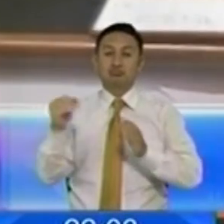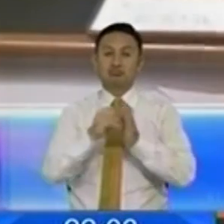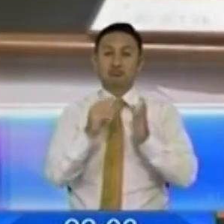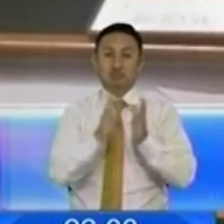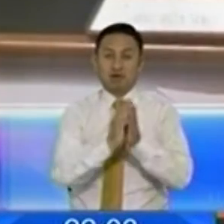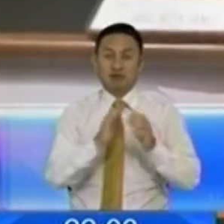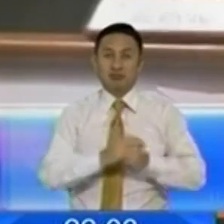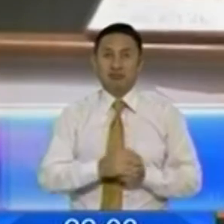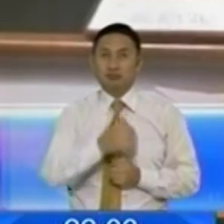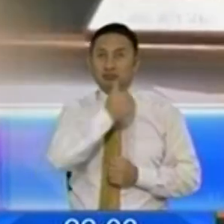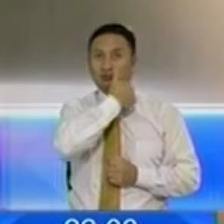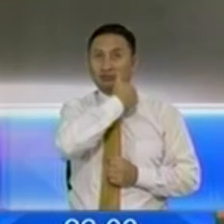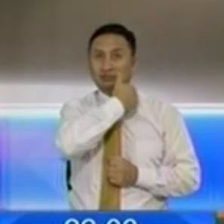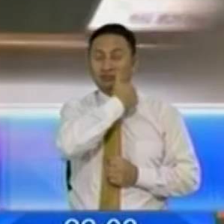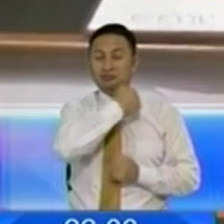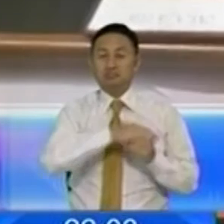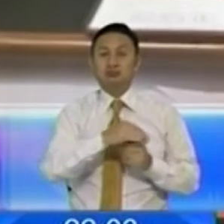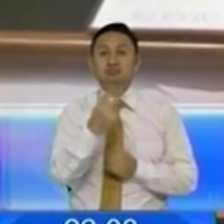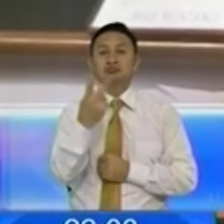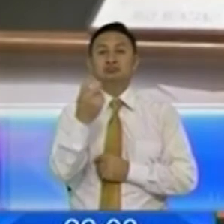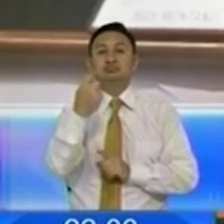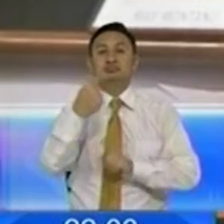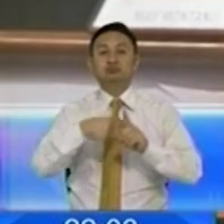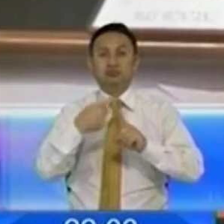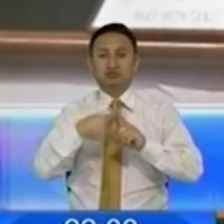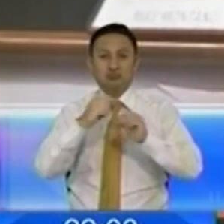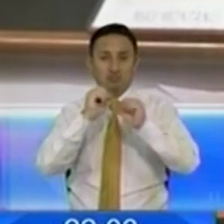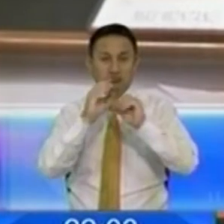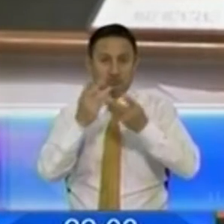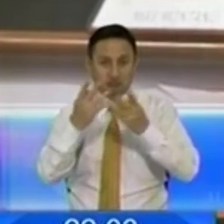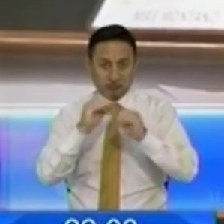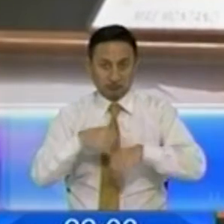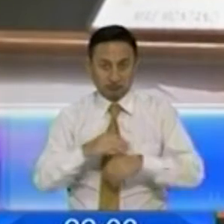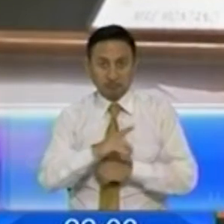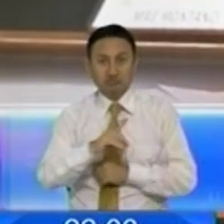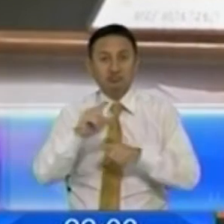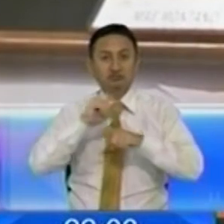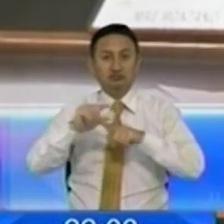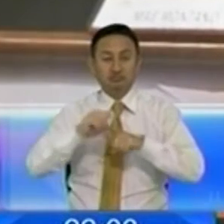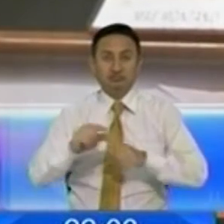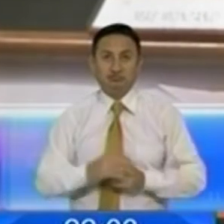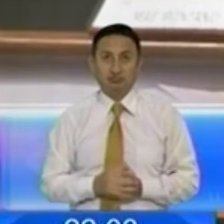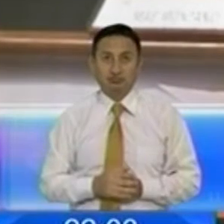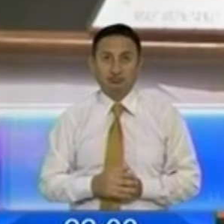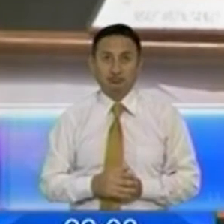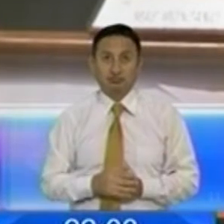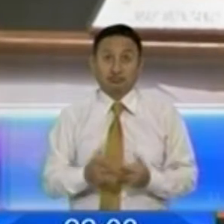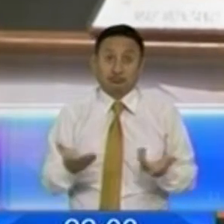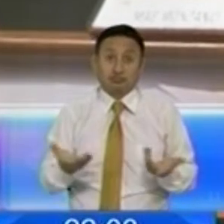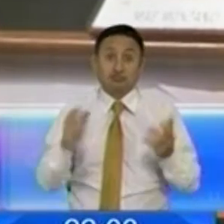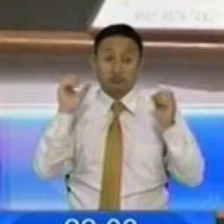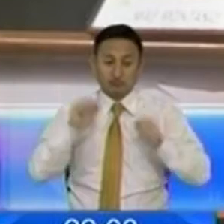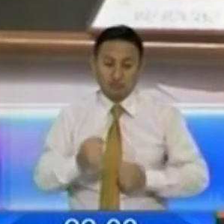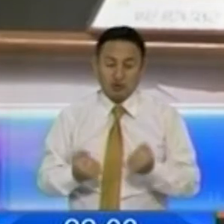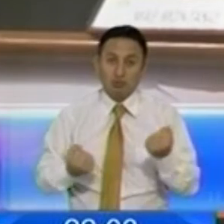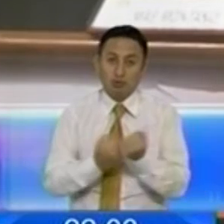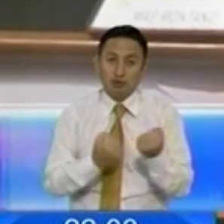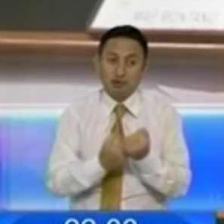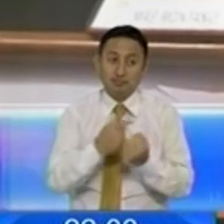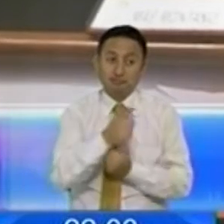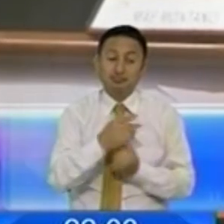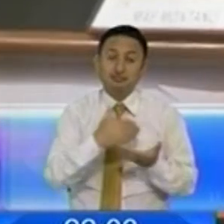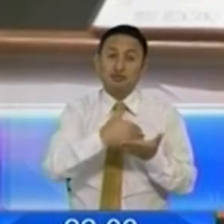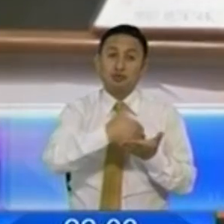Mendoza, a aquellos 12 meses de gracia en estos créditos. ¿Cómo no apoyar la eliminación de